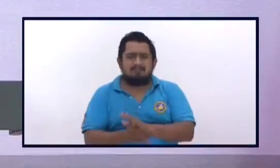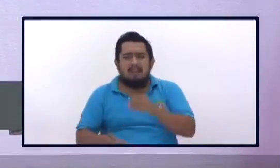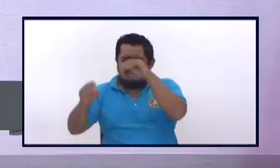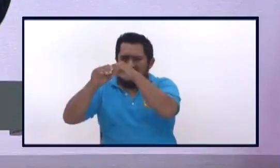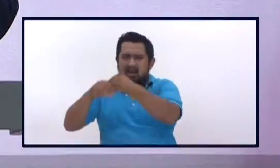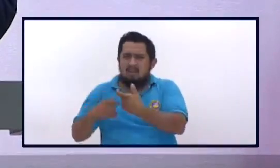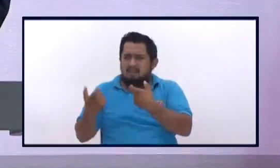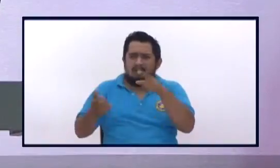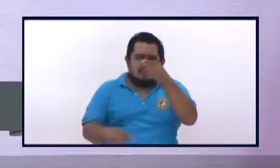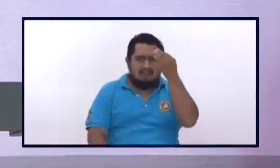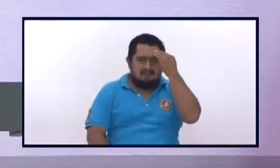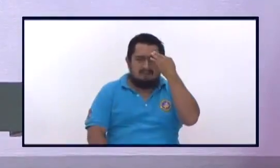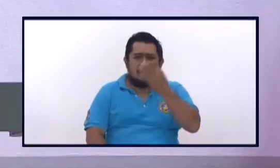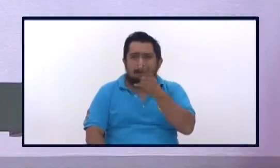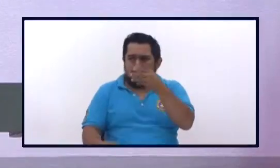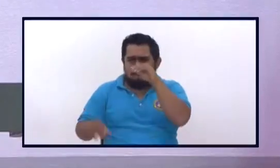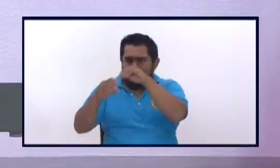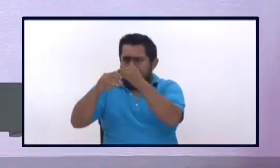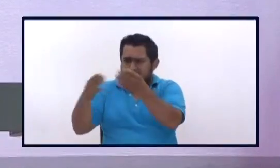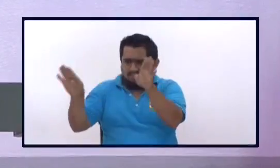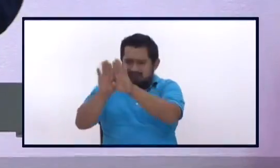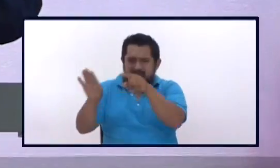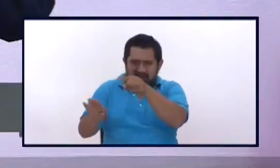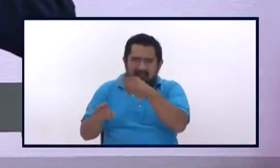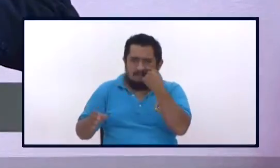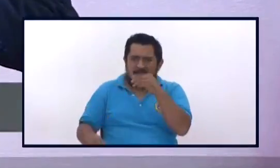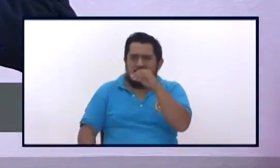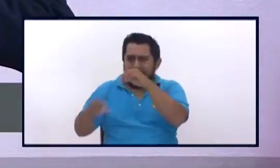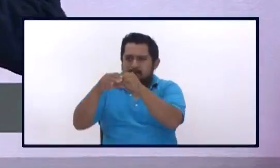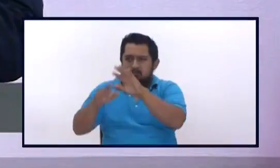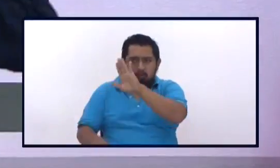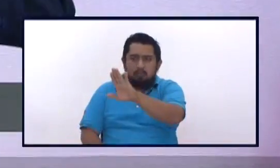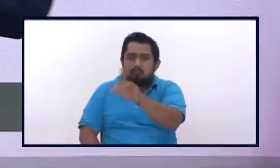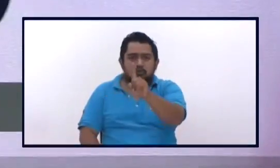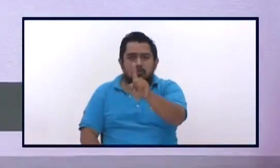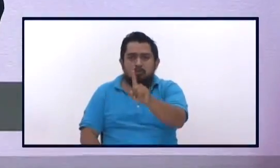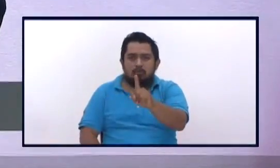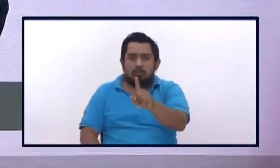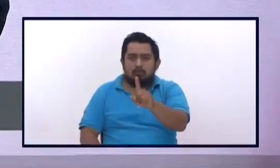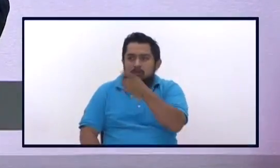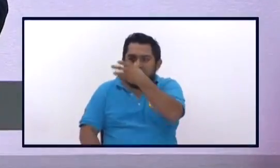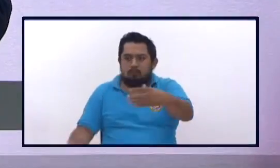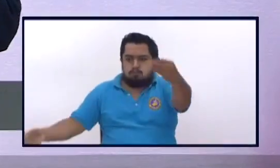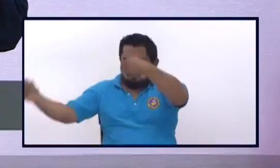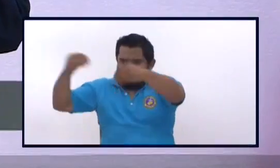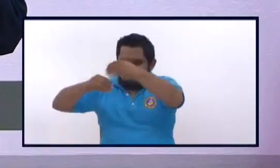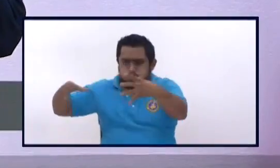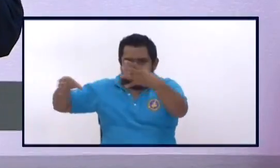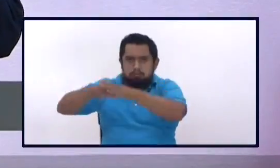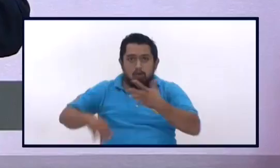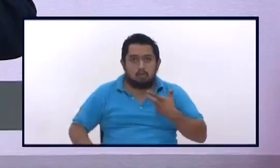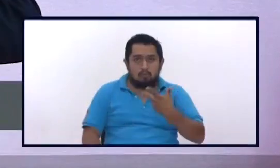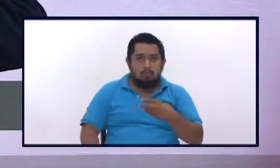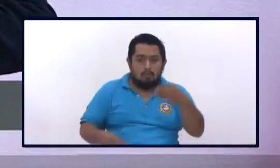usted sabe que si el banco al cual usted pertenece ahorre le ha confiado en primer lugar el dinero desde el banco el dinero de todos los inversores men o sea que todo lo que tenemos